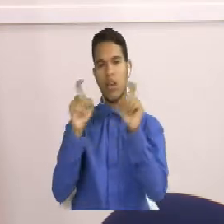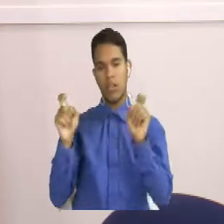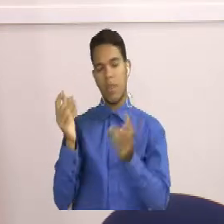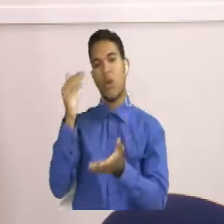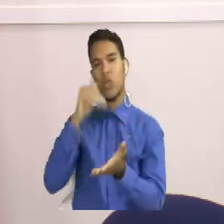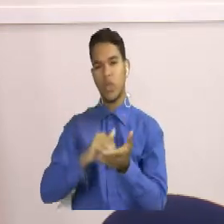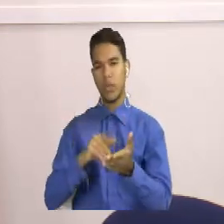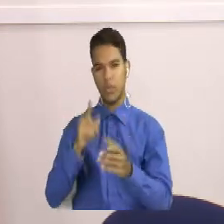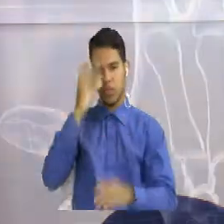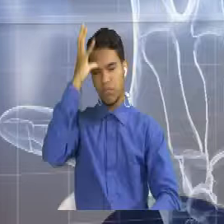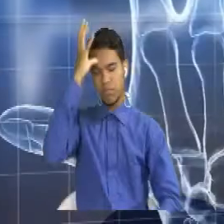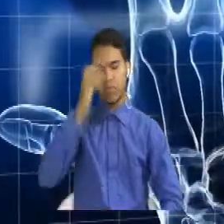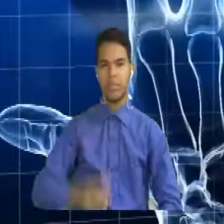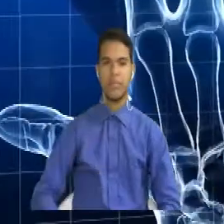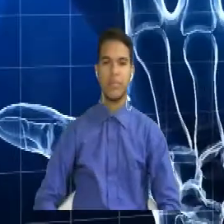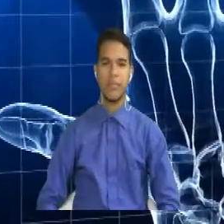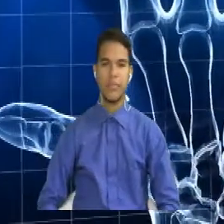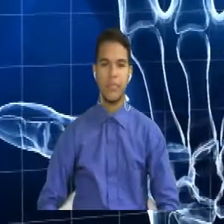mayor conocimiento.